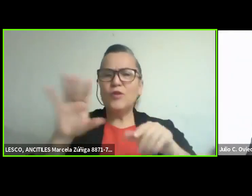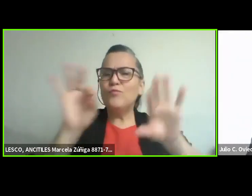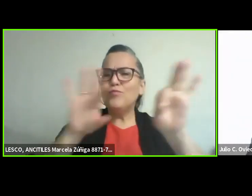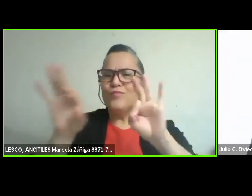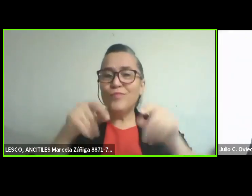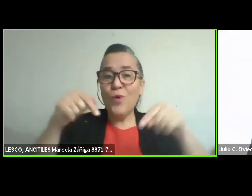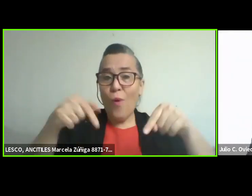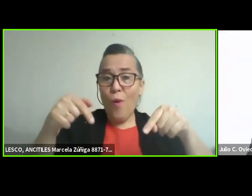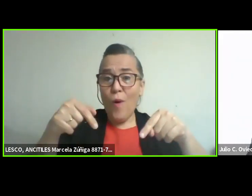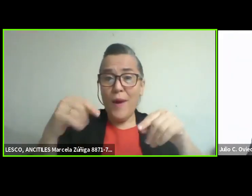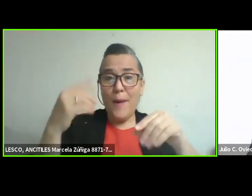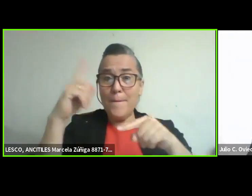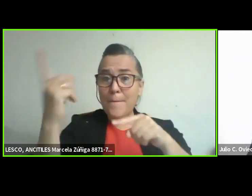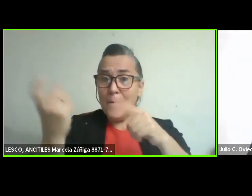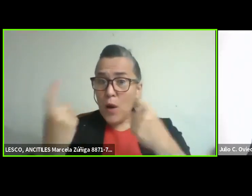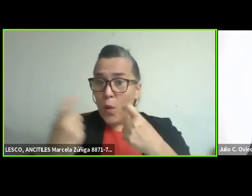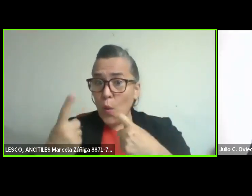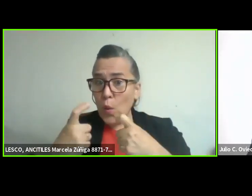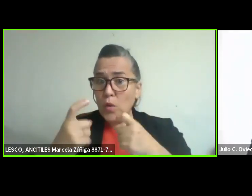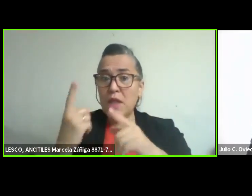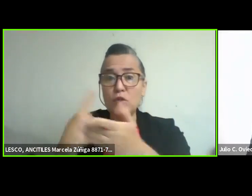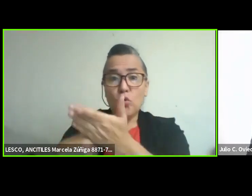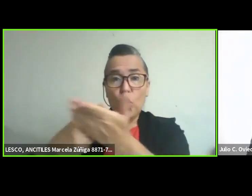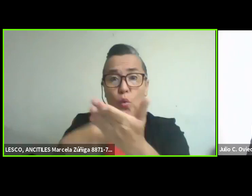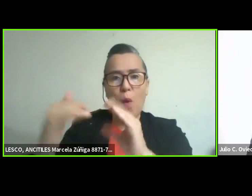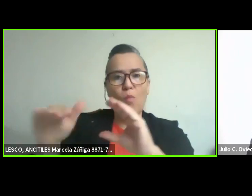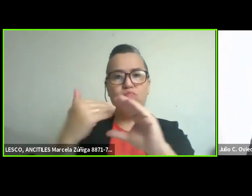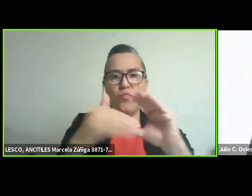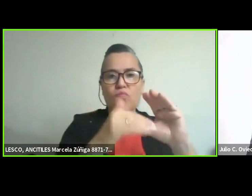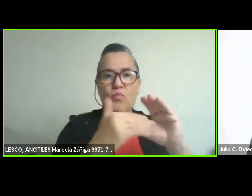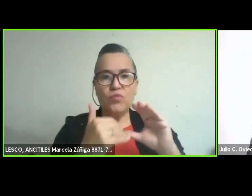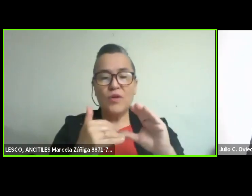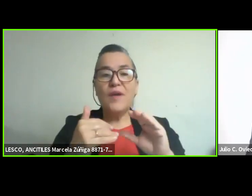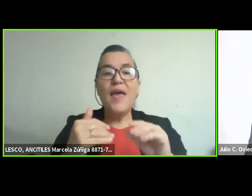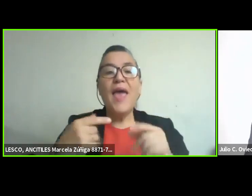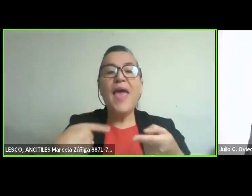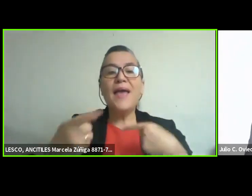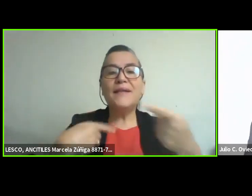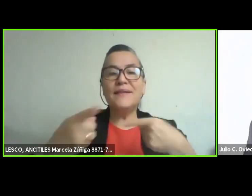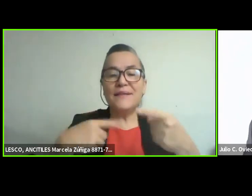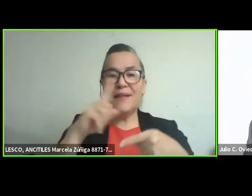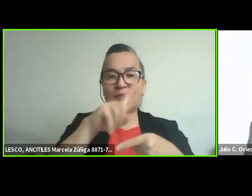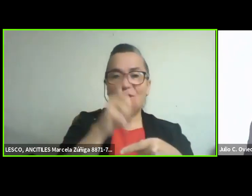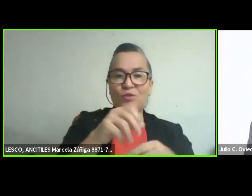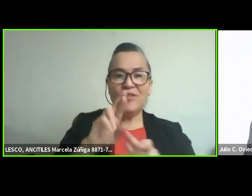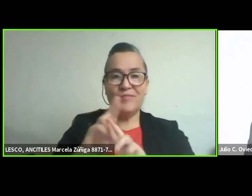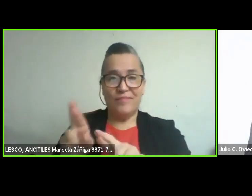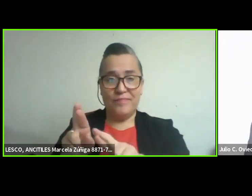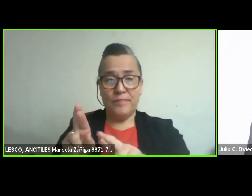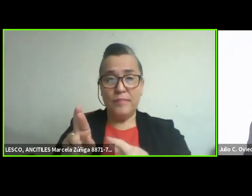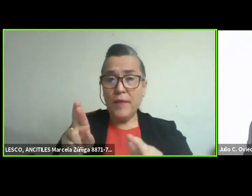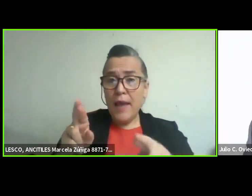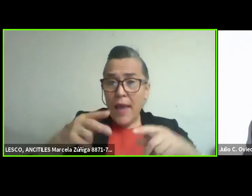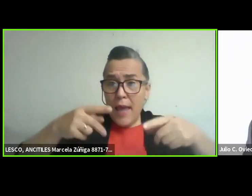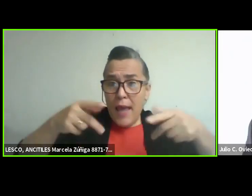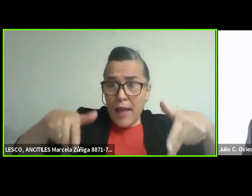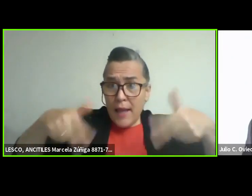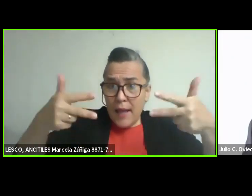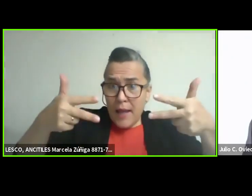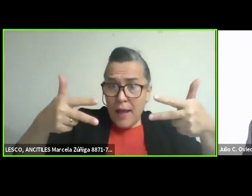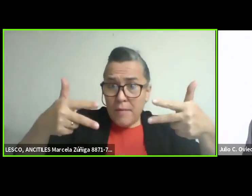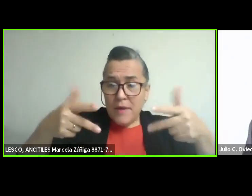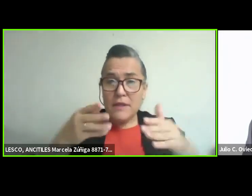enviarle sus preguntas y comentarios al expositor a través del chat de preguntas y respuestas las cámaras y los micrófonos se encuentran apagados